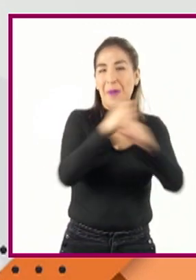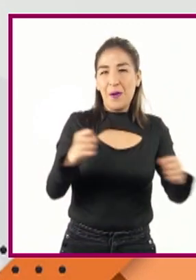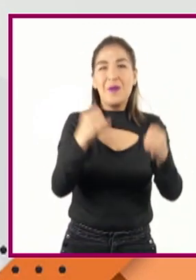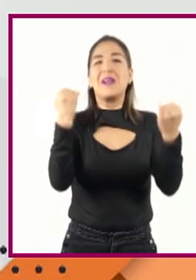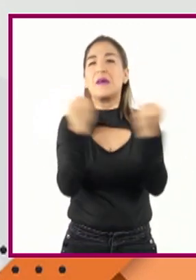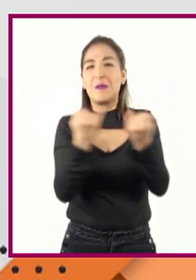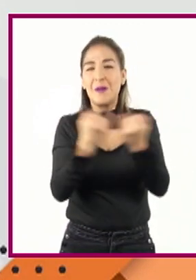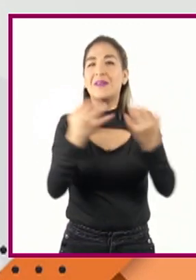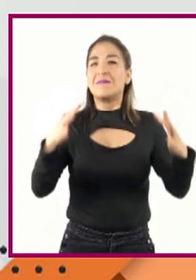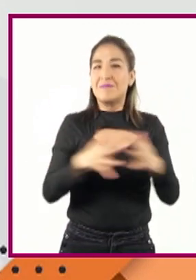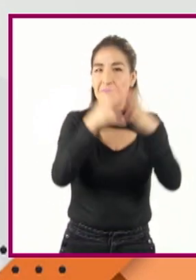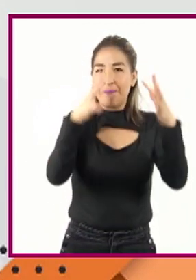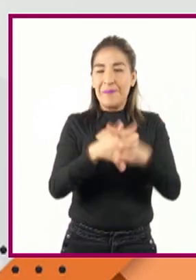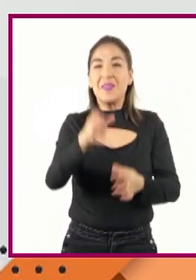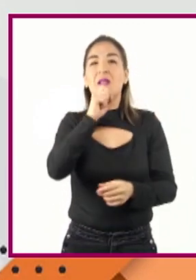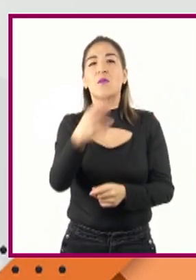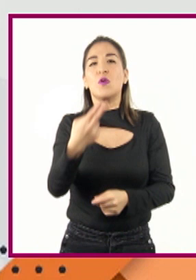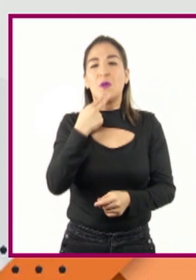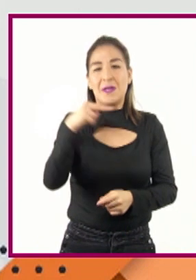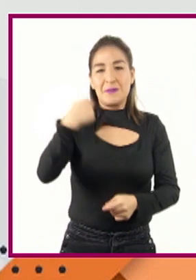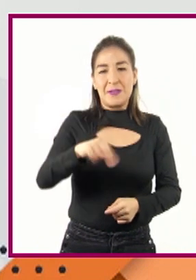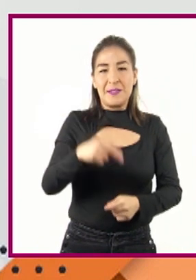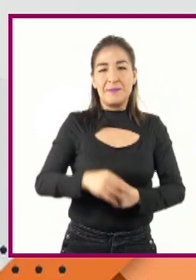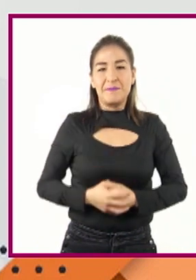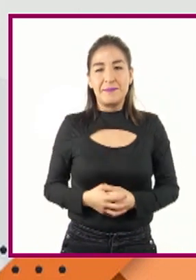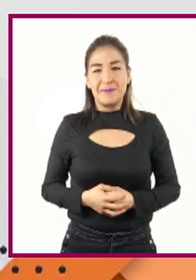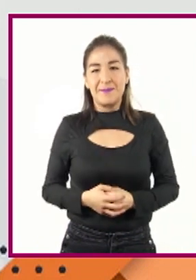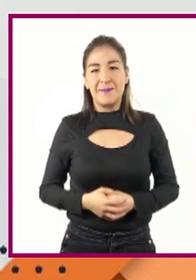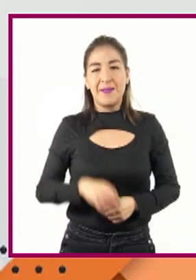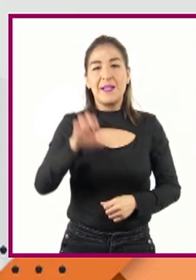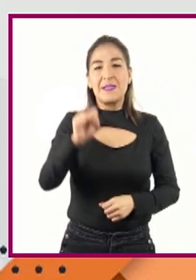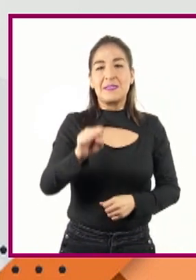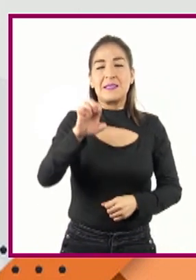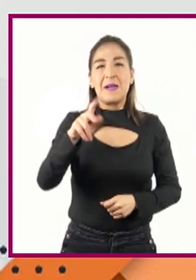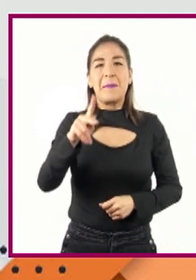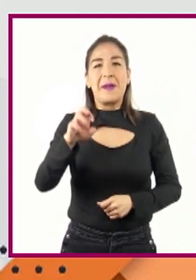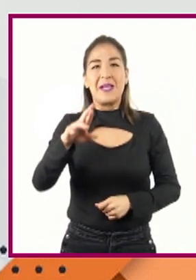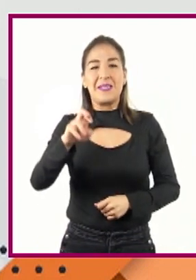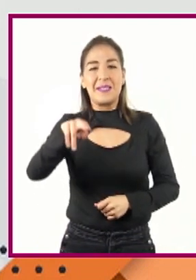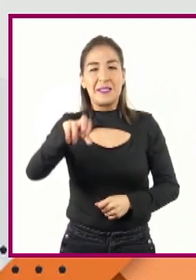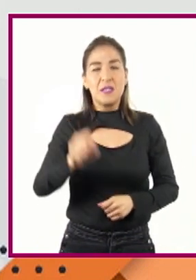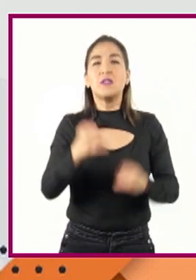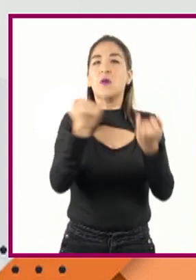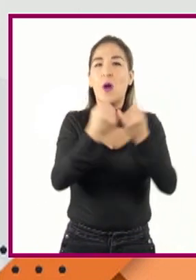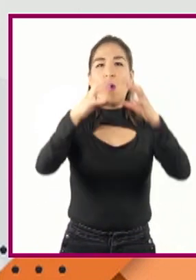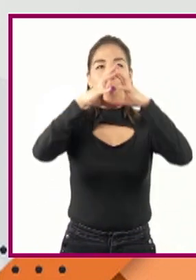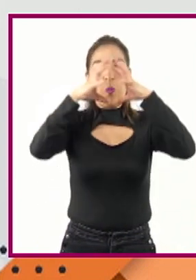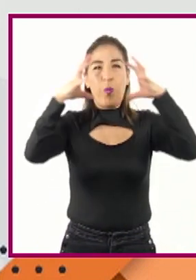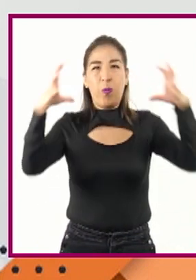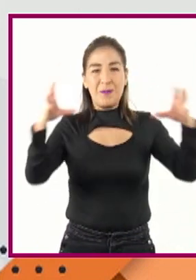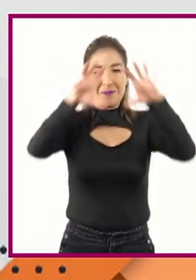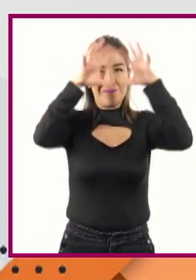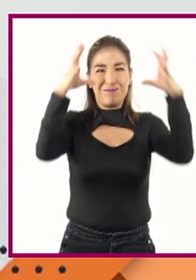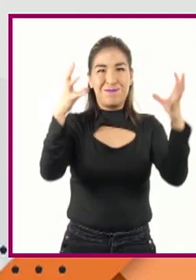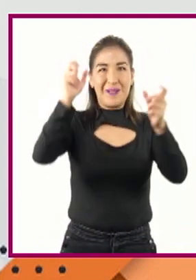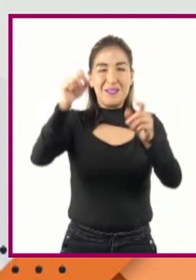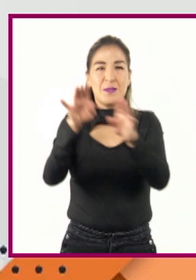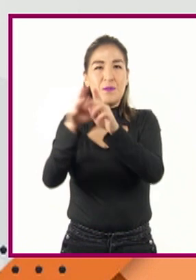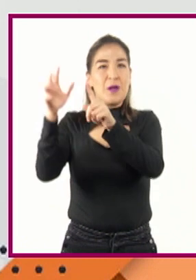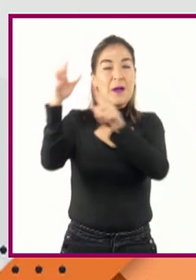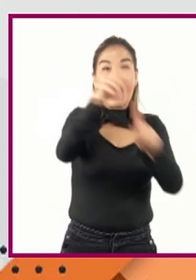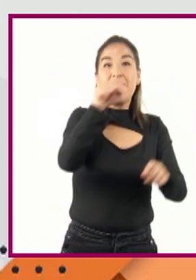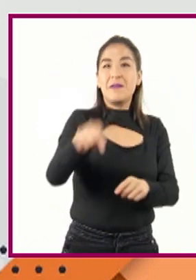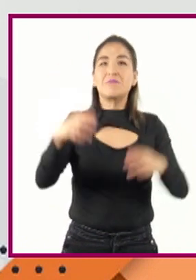igual que el uso de cepelines. Incluso los globos aerostáticos fueron utilizados por los